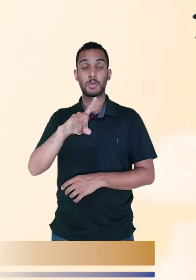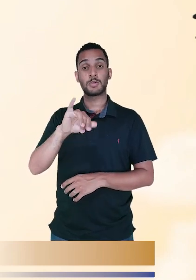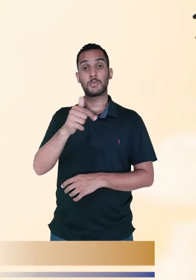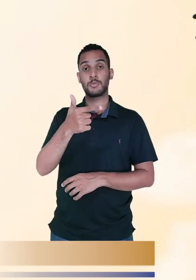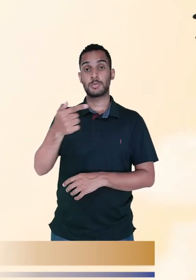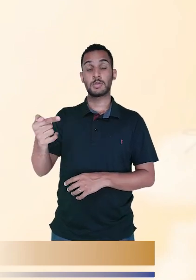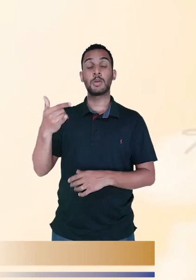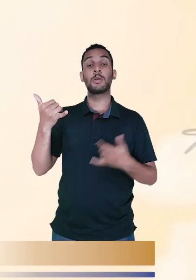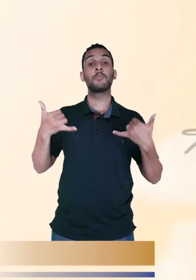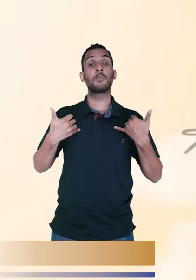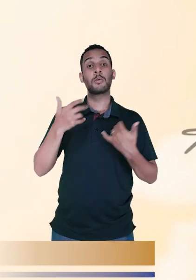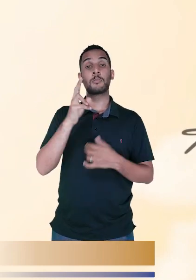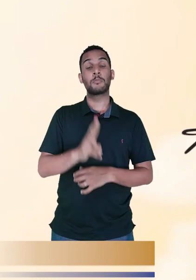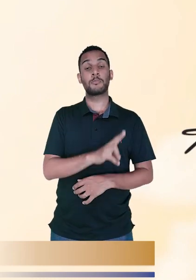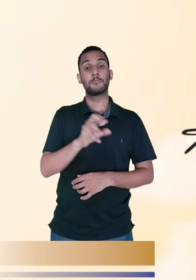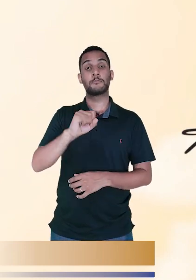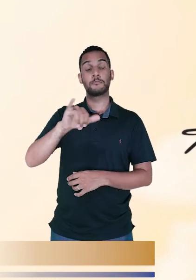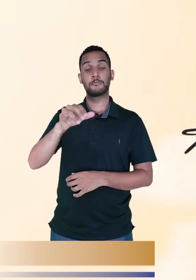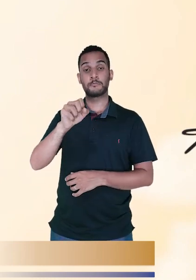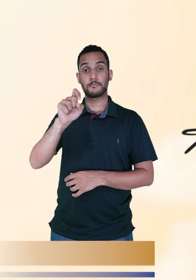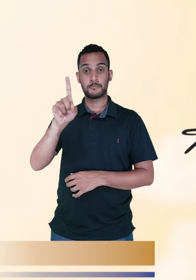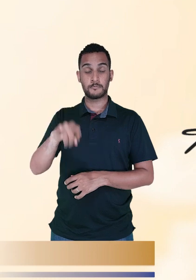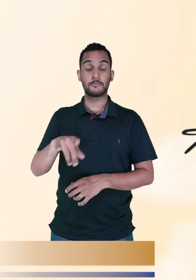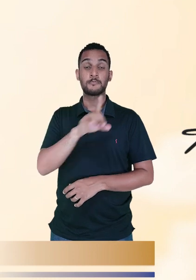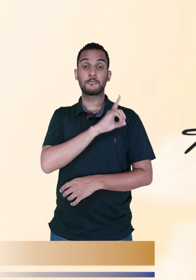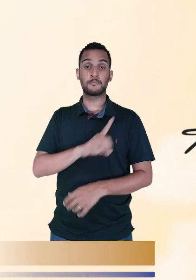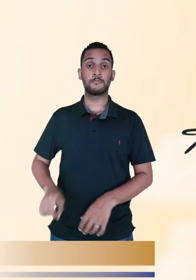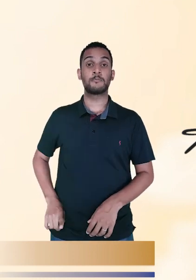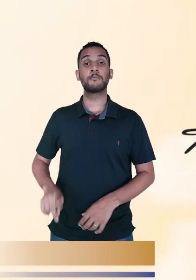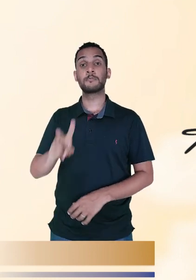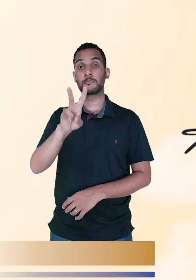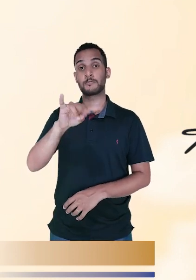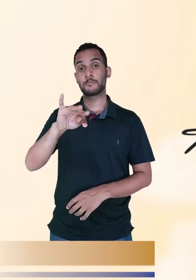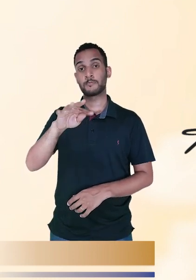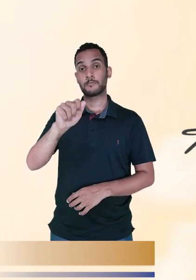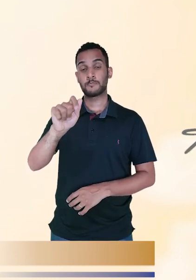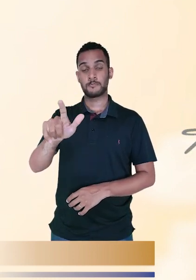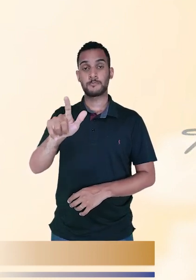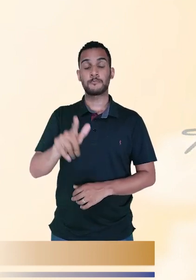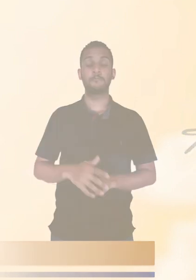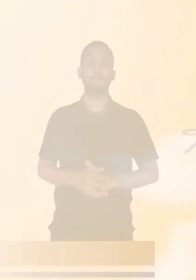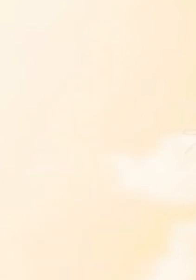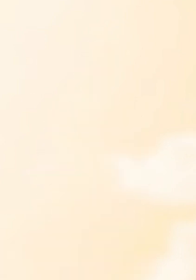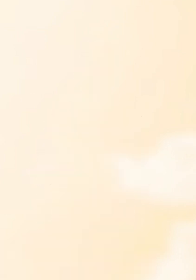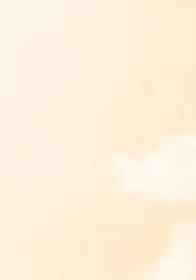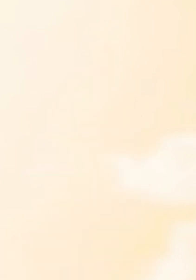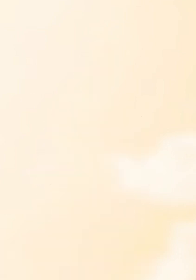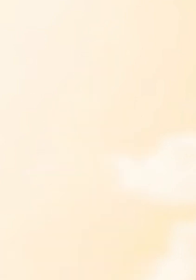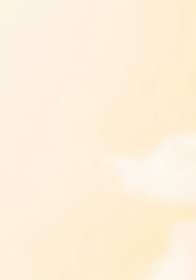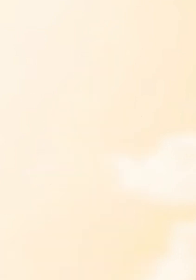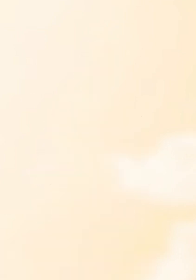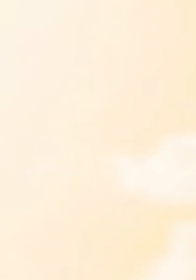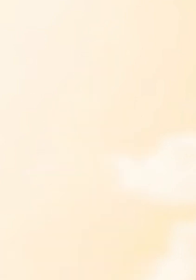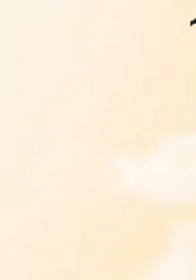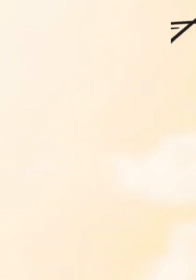de nascimento do padre José Martins Carvalho e do diácono Vital Henrique Barbosa.